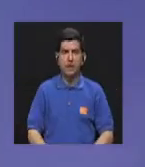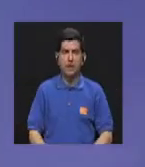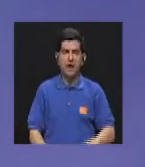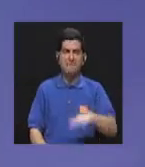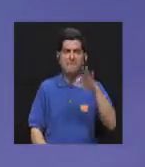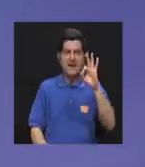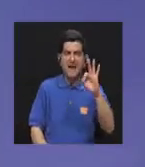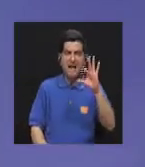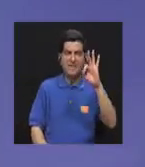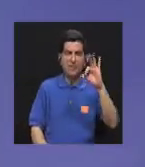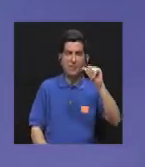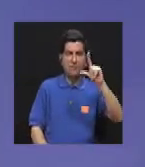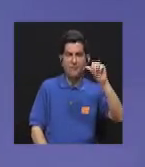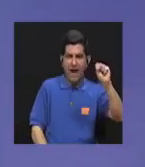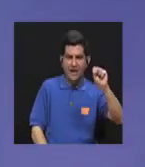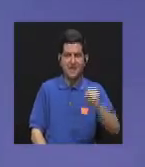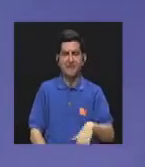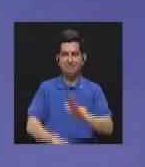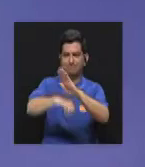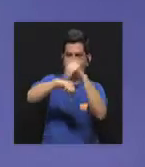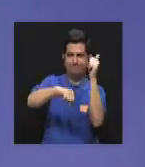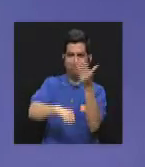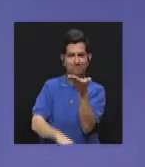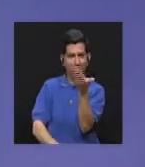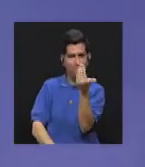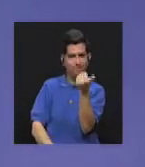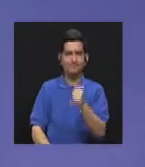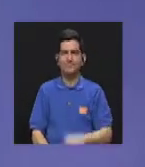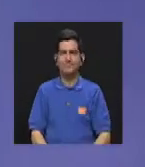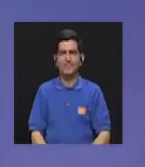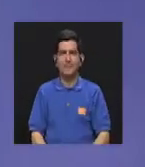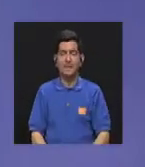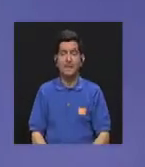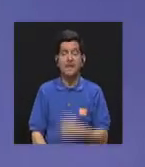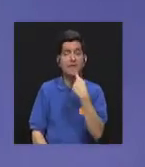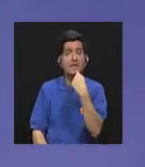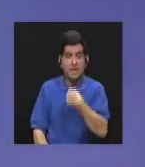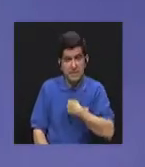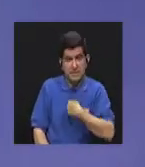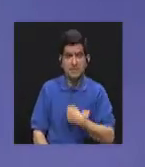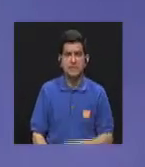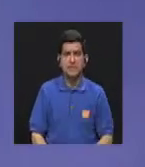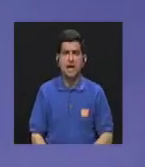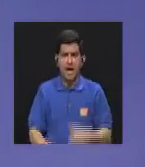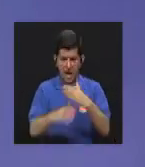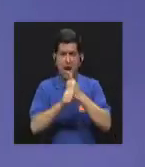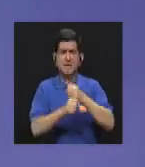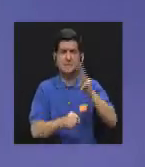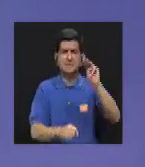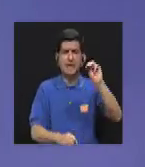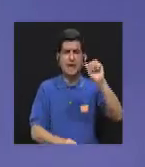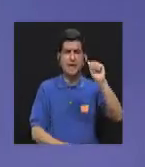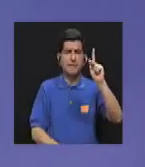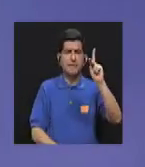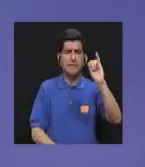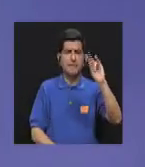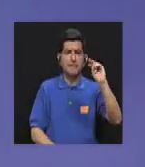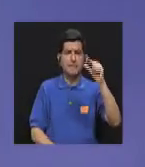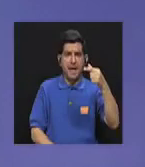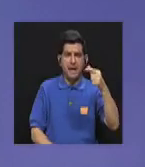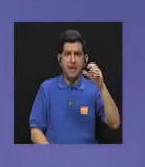Fernando Fallas nos convoca, digamos, me provoca para que hagamos un making of de eso. ¿Por qué? Bueno, porque no se ha